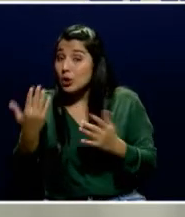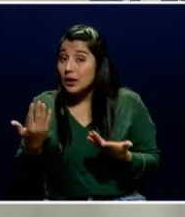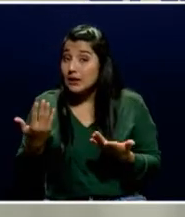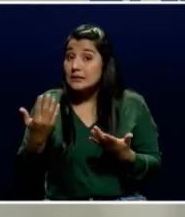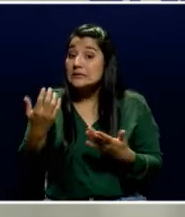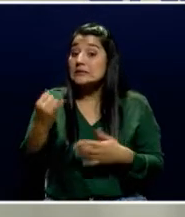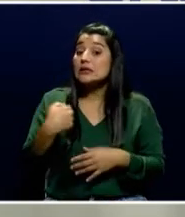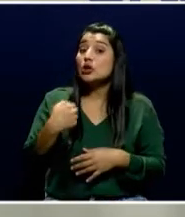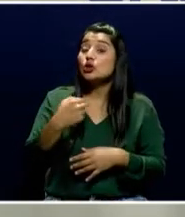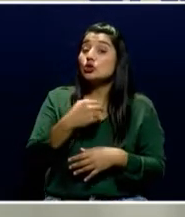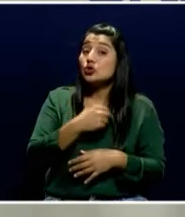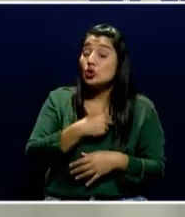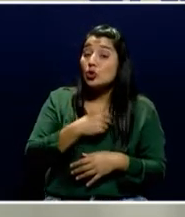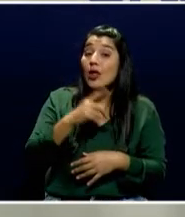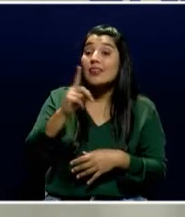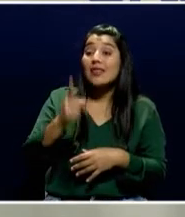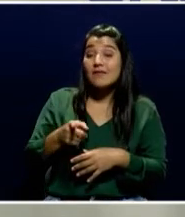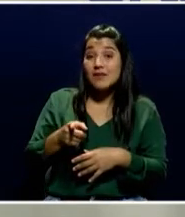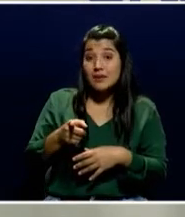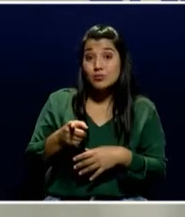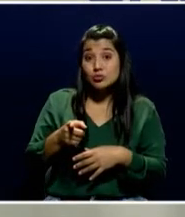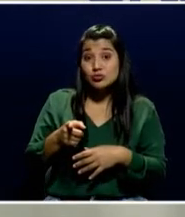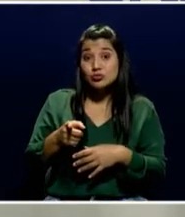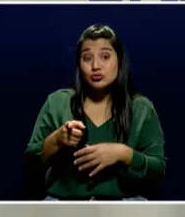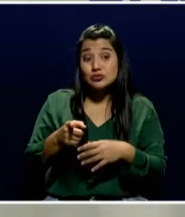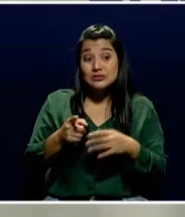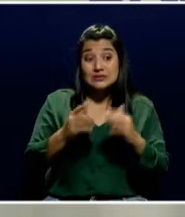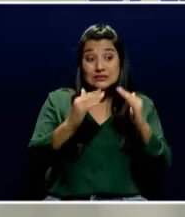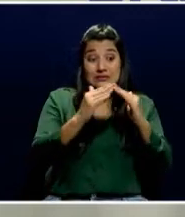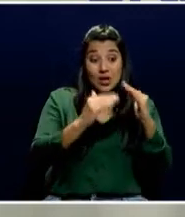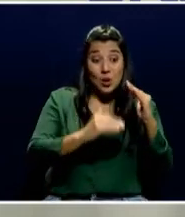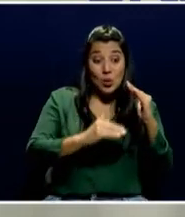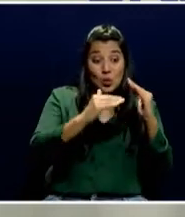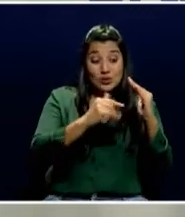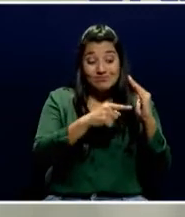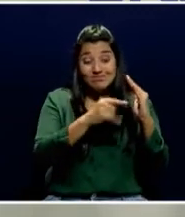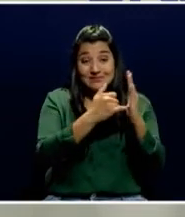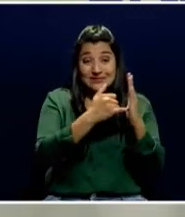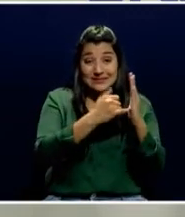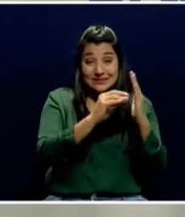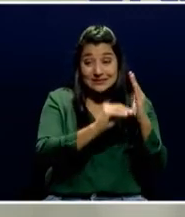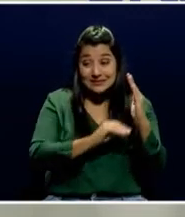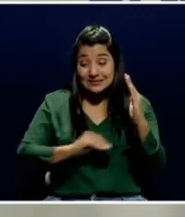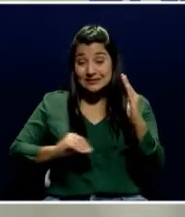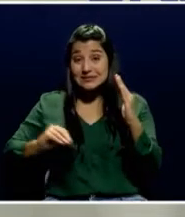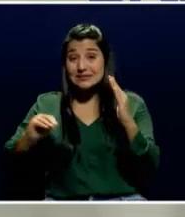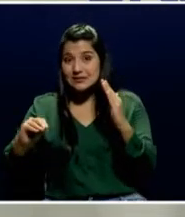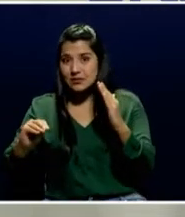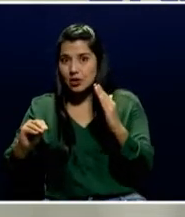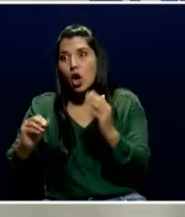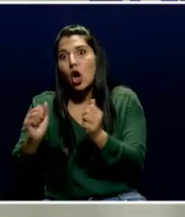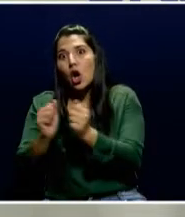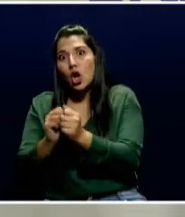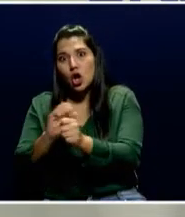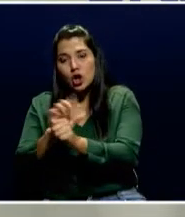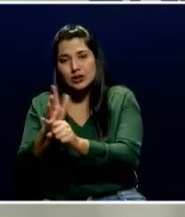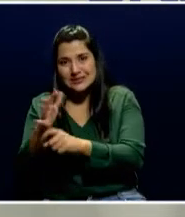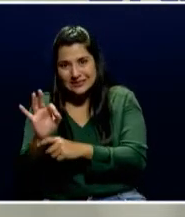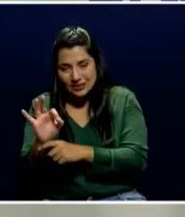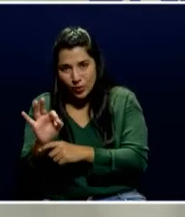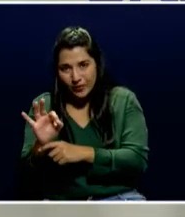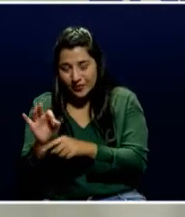definitivamente si tenemos que albergar población vulnerable en zonas de inundación durante la fase pandémica, vamos a tener